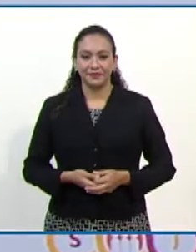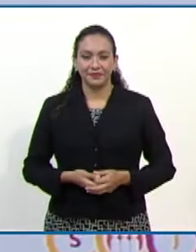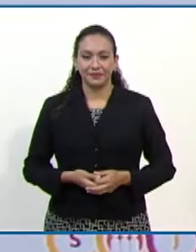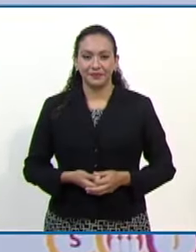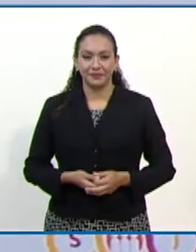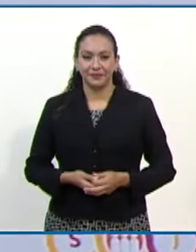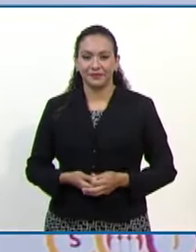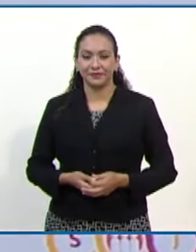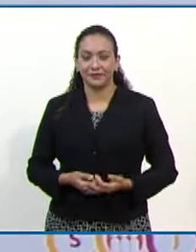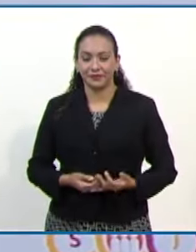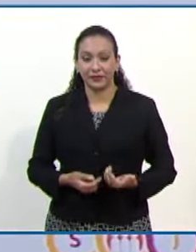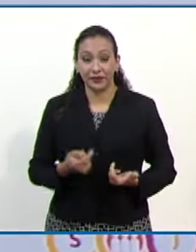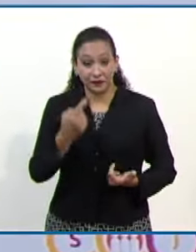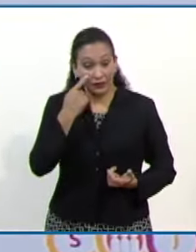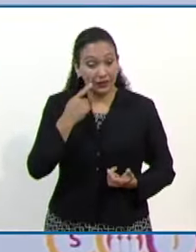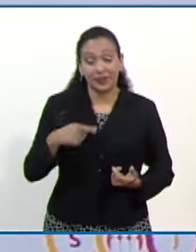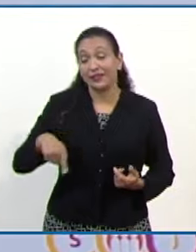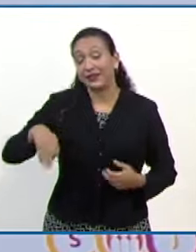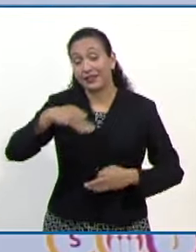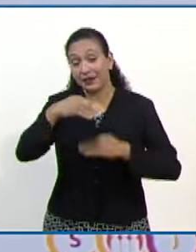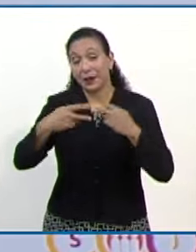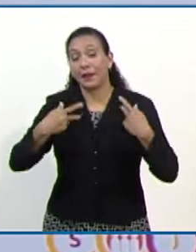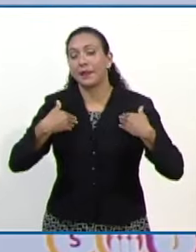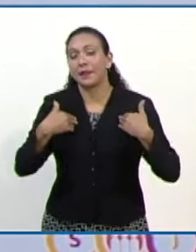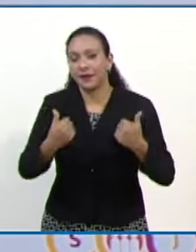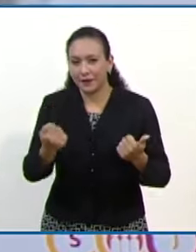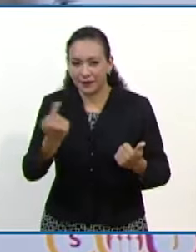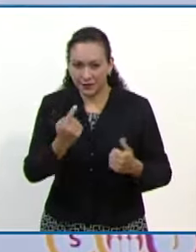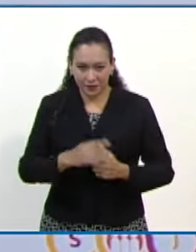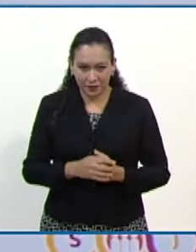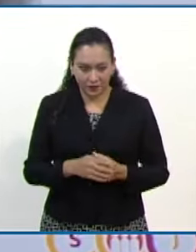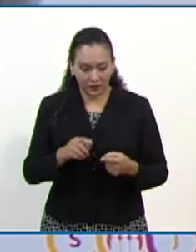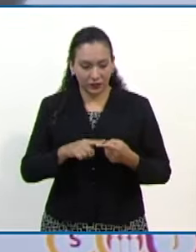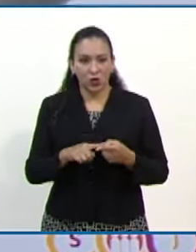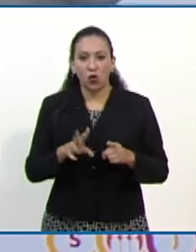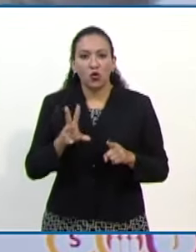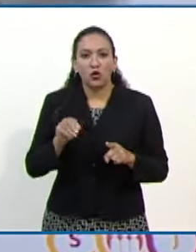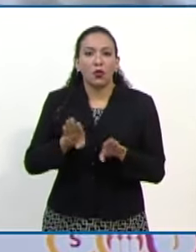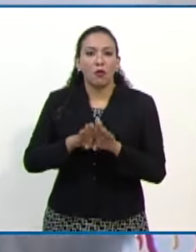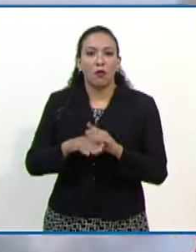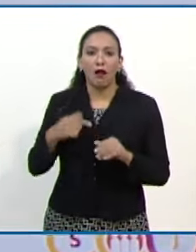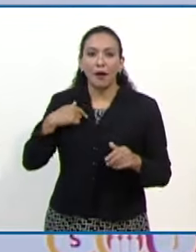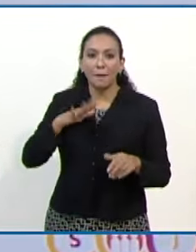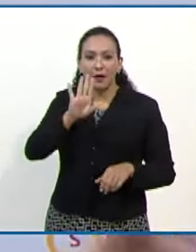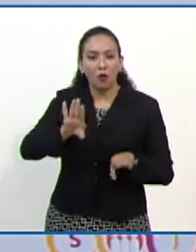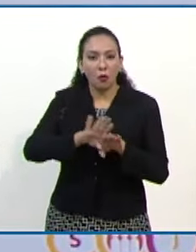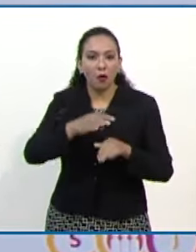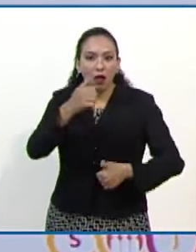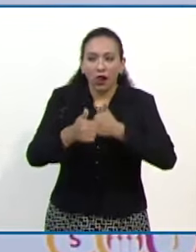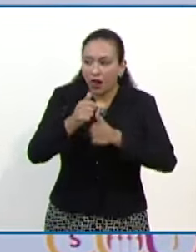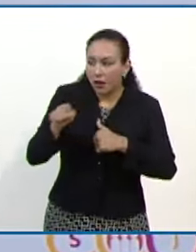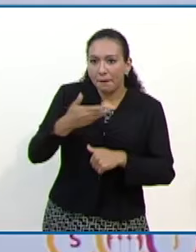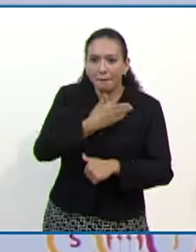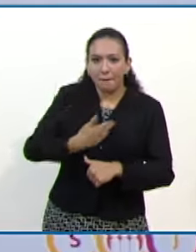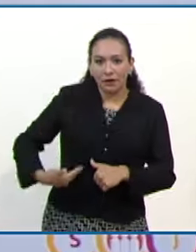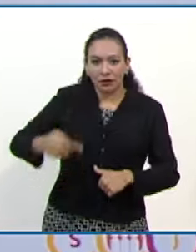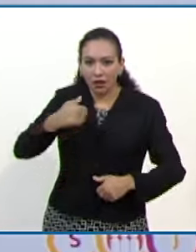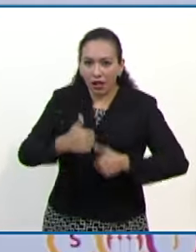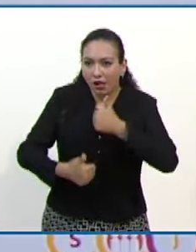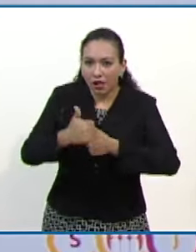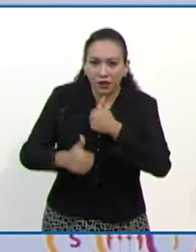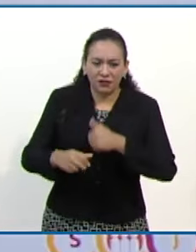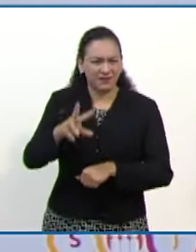Si comprendiéramos esto tan sencillo, que no es una competencia por llegar a algún lado por encima de nadie, si comprendiéramos esto